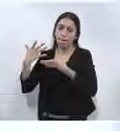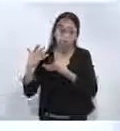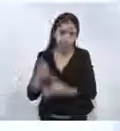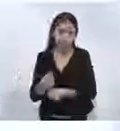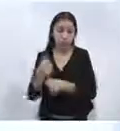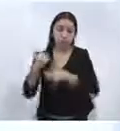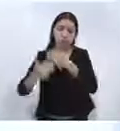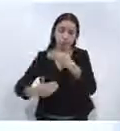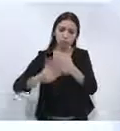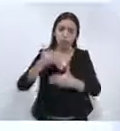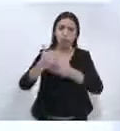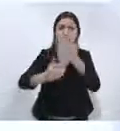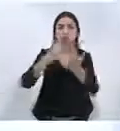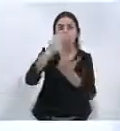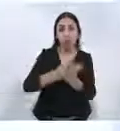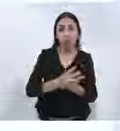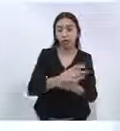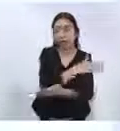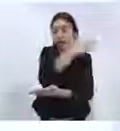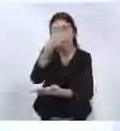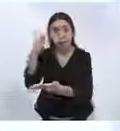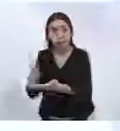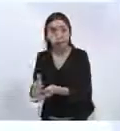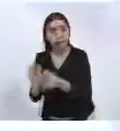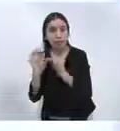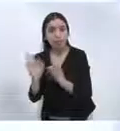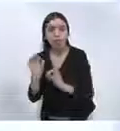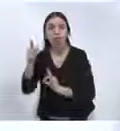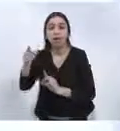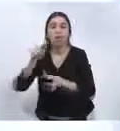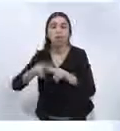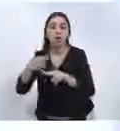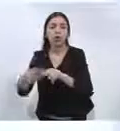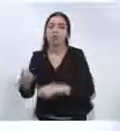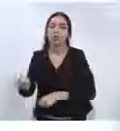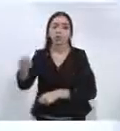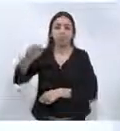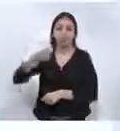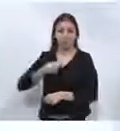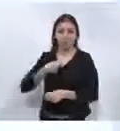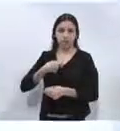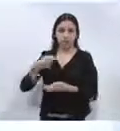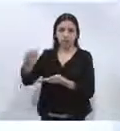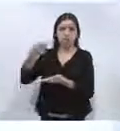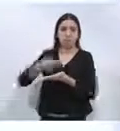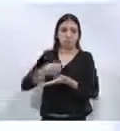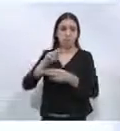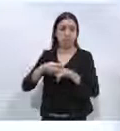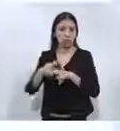durante el proyecto hasta que ellos empiecen a devolver el crédito, ¿verdad? O sea,